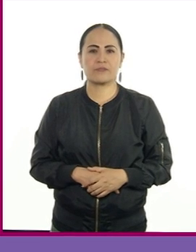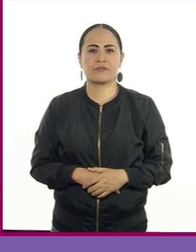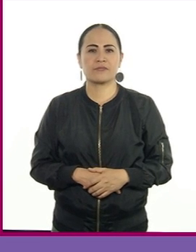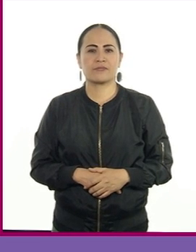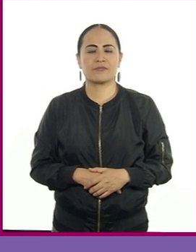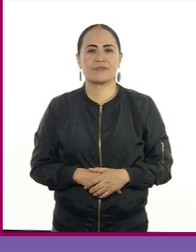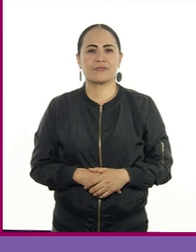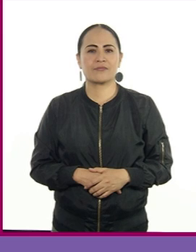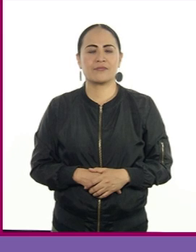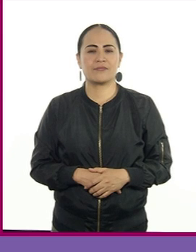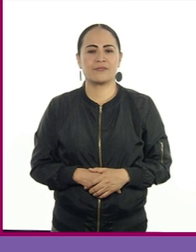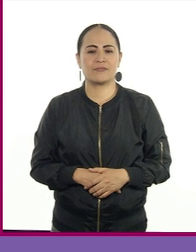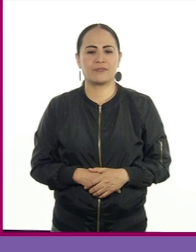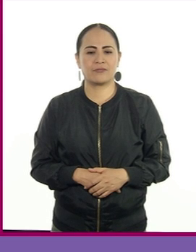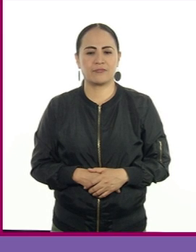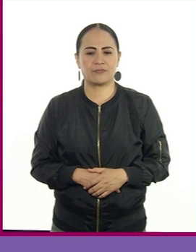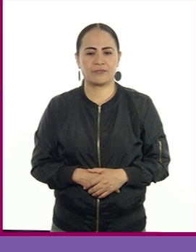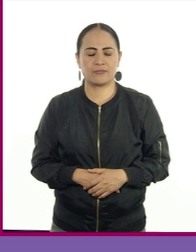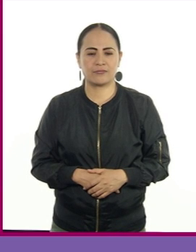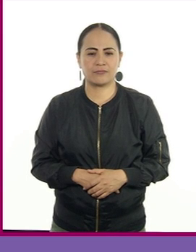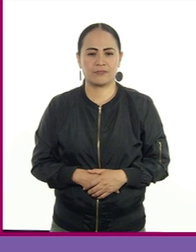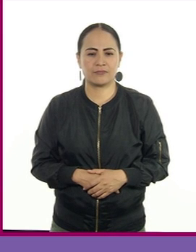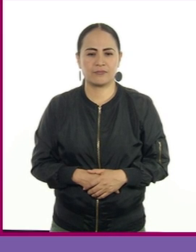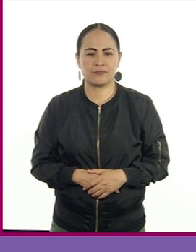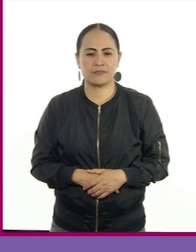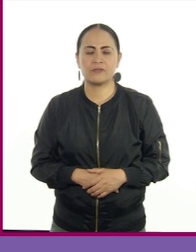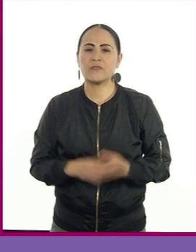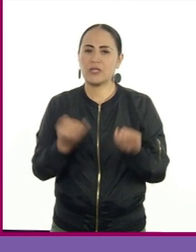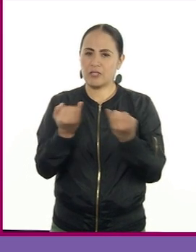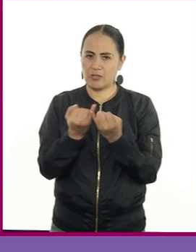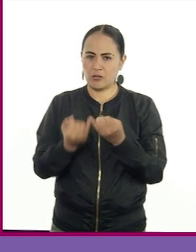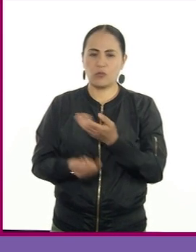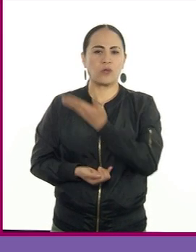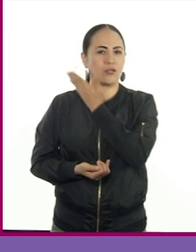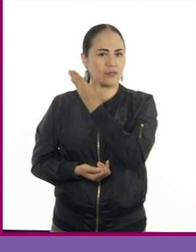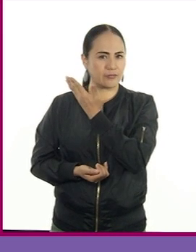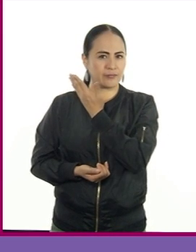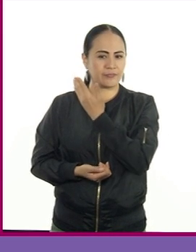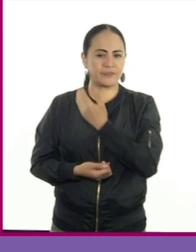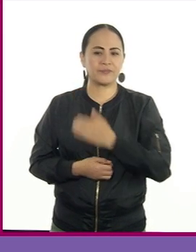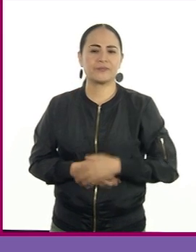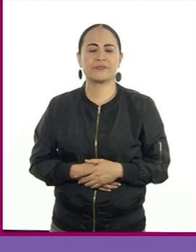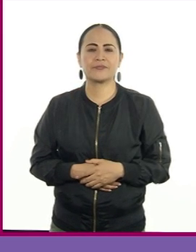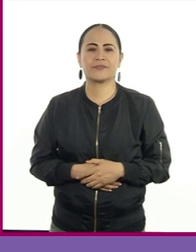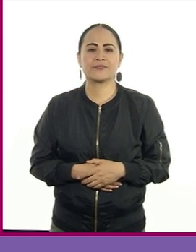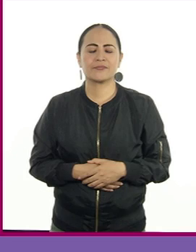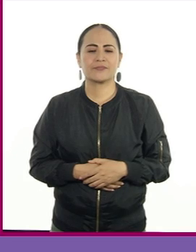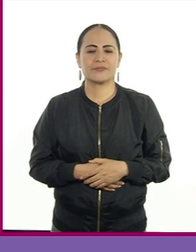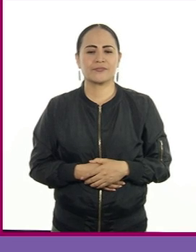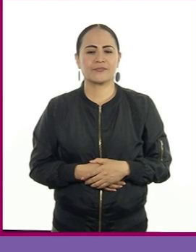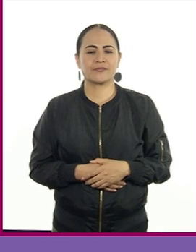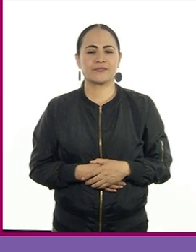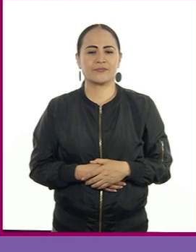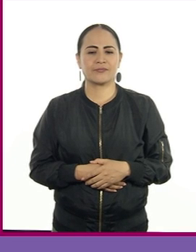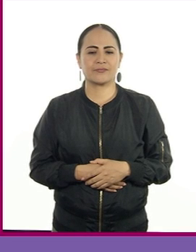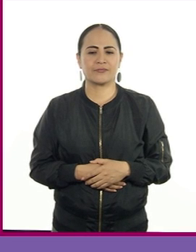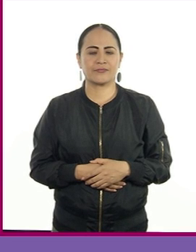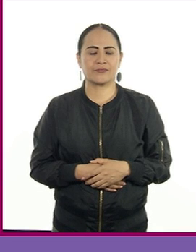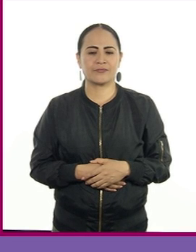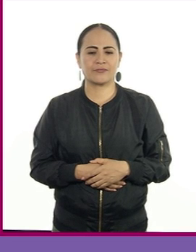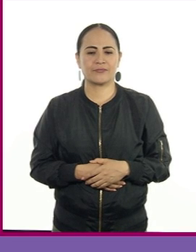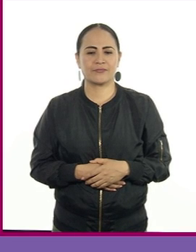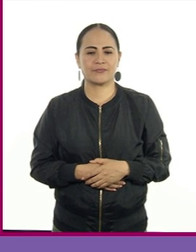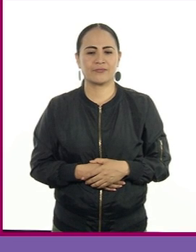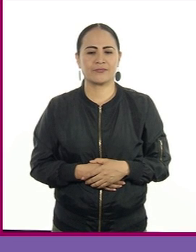prejuicios y la discriminación. Una sociedad organizada capaz de solidarizarse